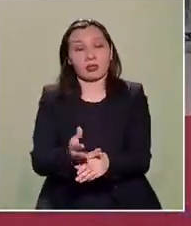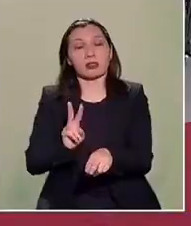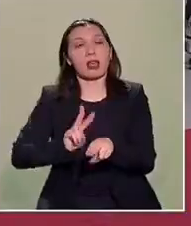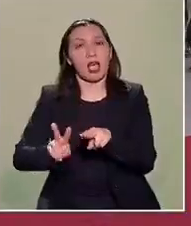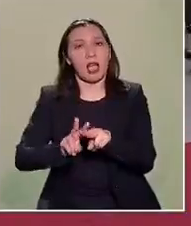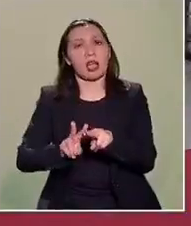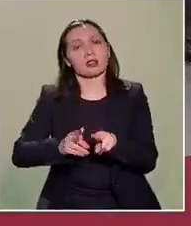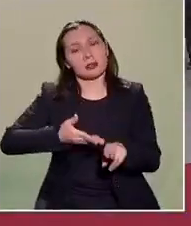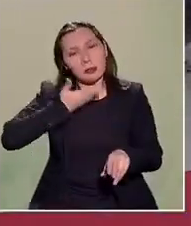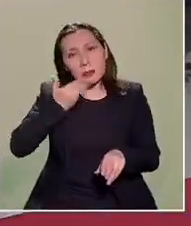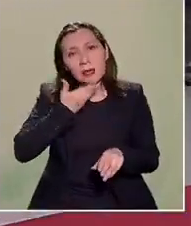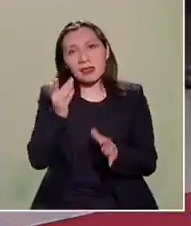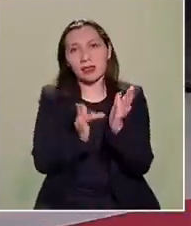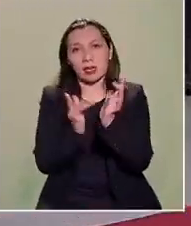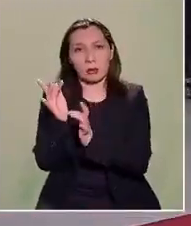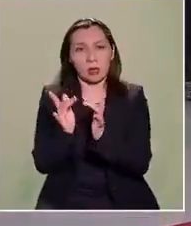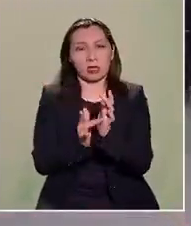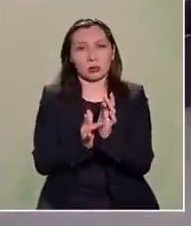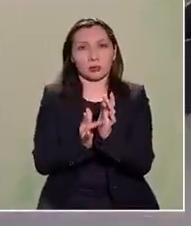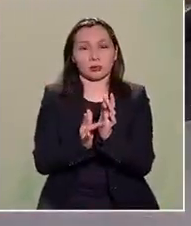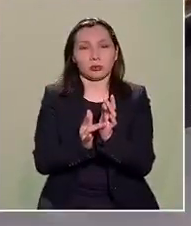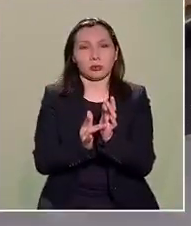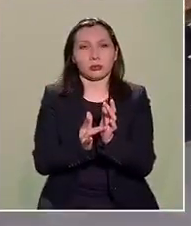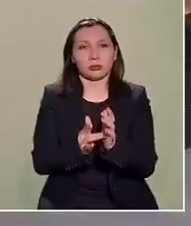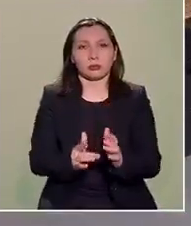hagámoslo prediquemos lea cristo